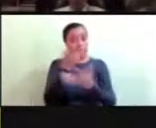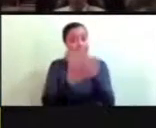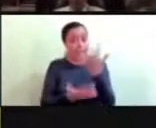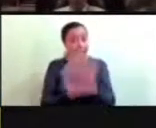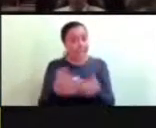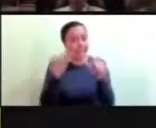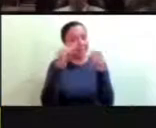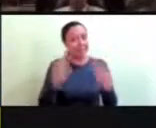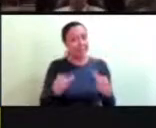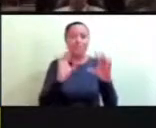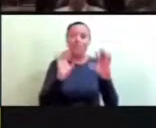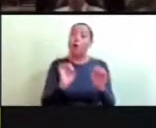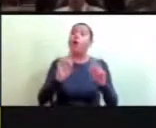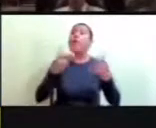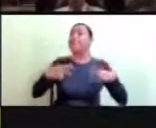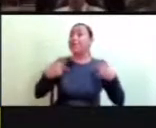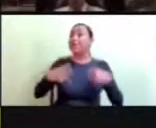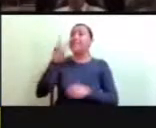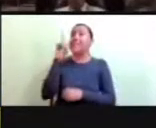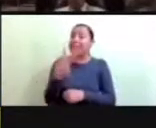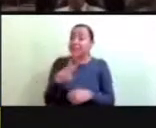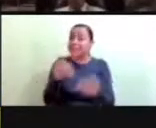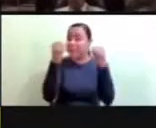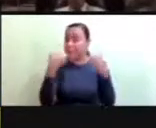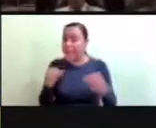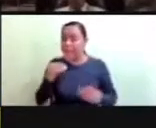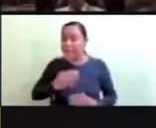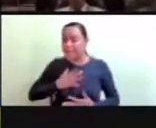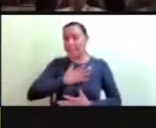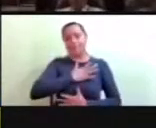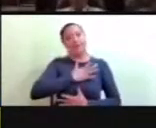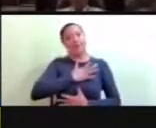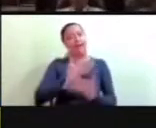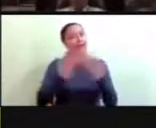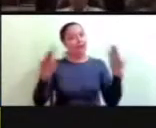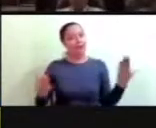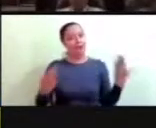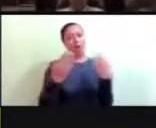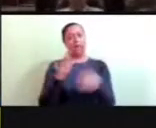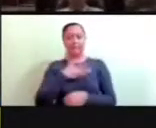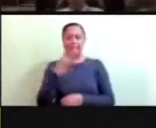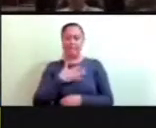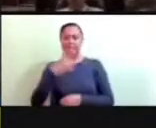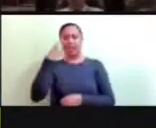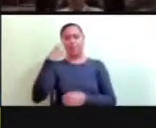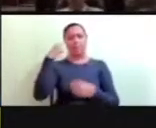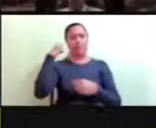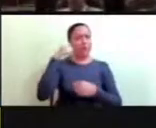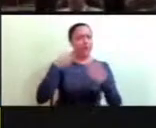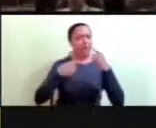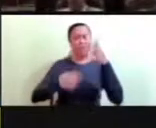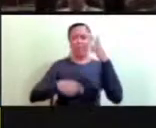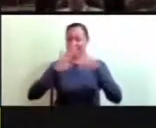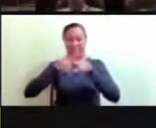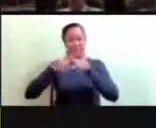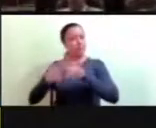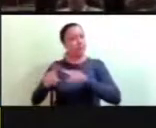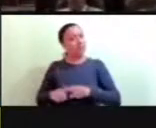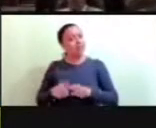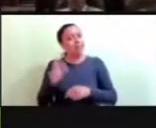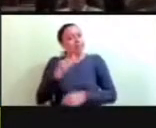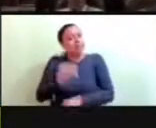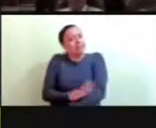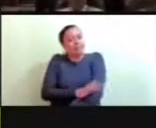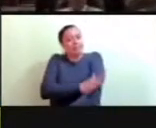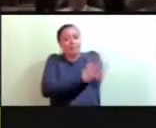las artes. La capacidad de deleitar los sentidos a la vez que se transforman los espacios y se comunican las expresiones de cada